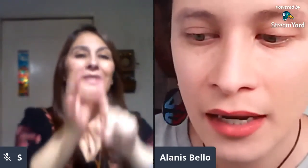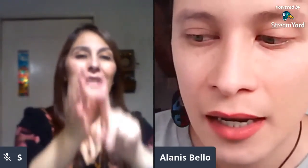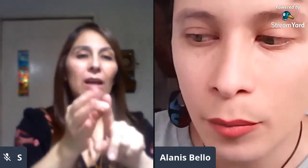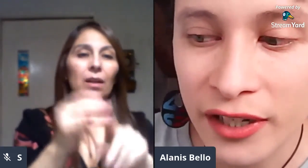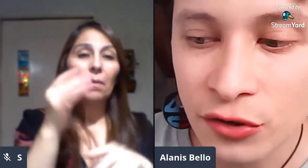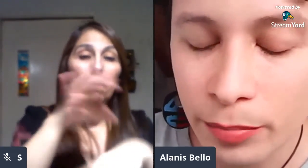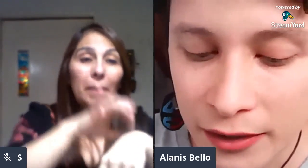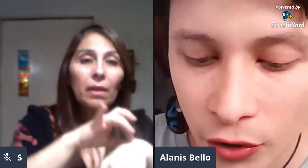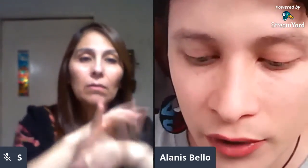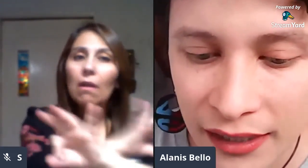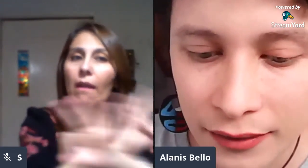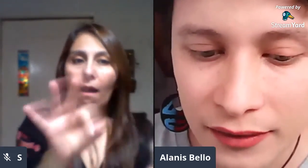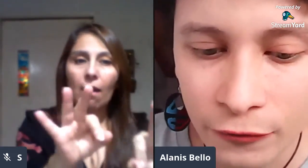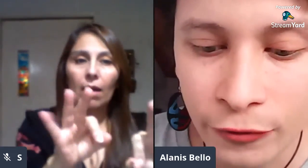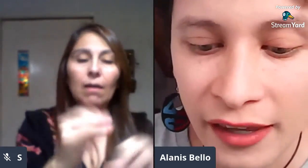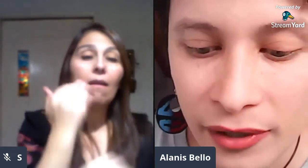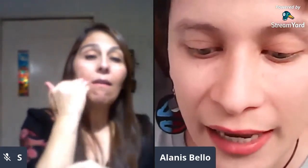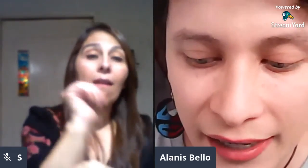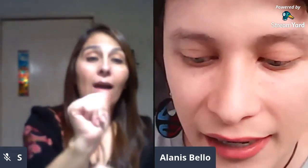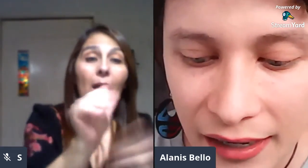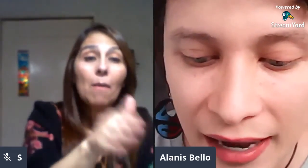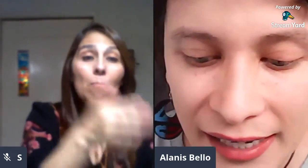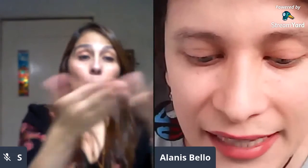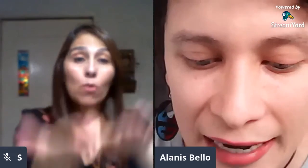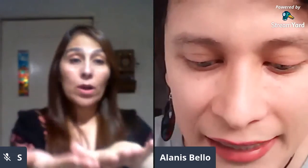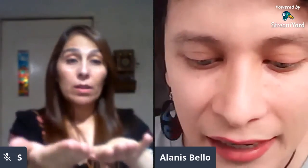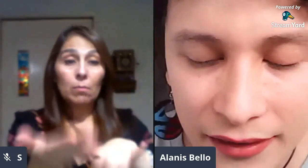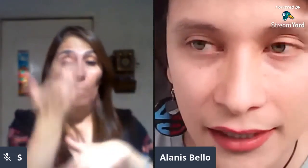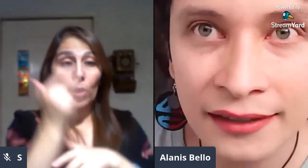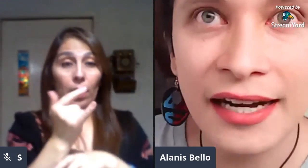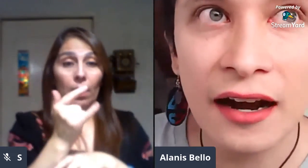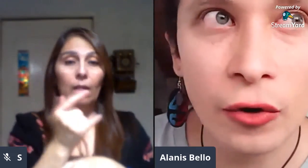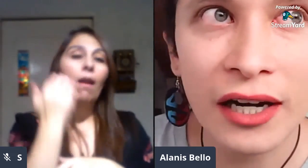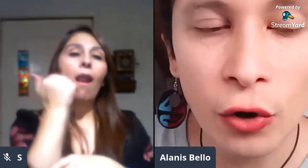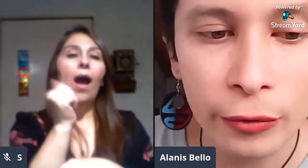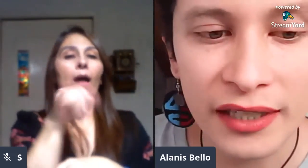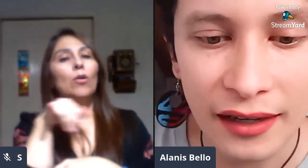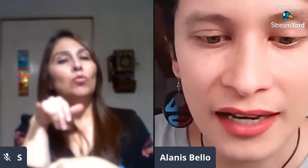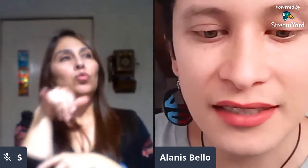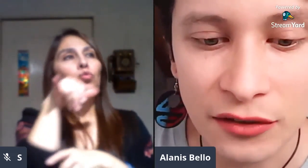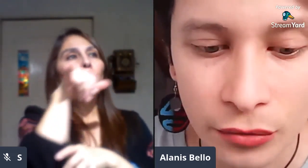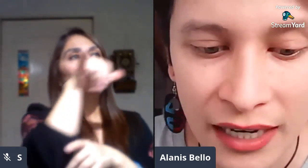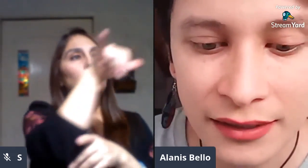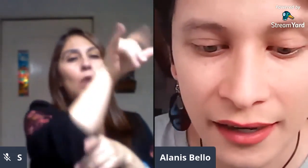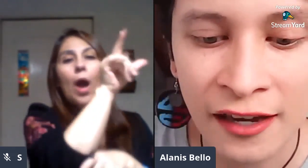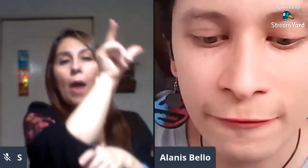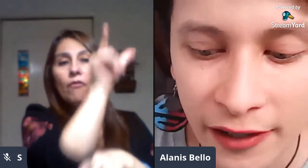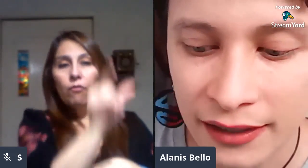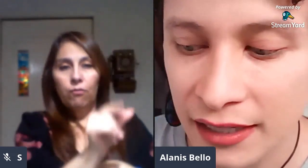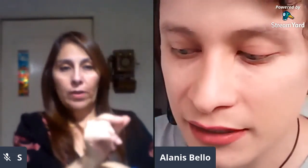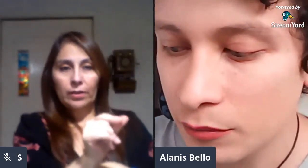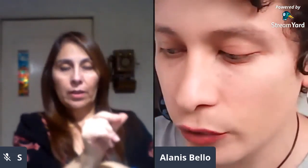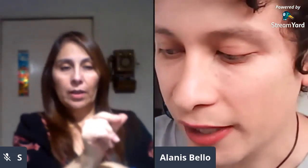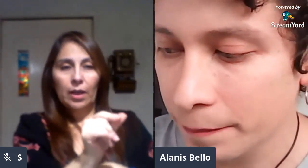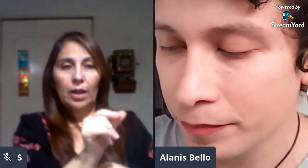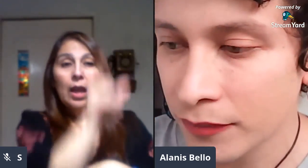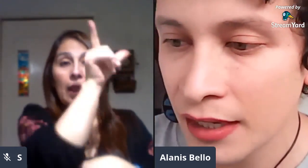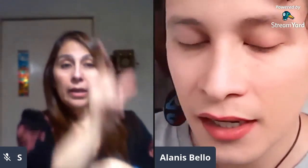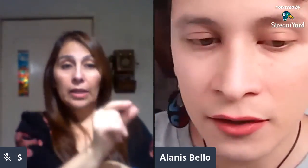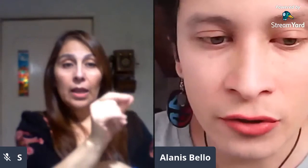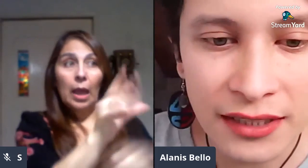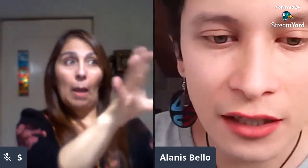muere porque su patrona fue de viaje a Italia y trajo el COVID hasta su casa e infecta a esta